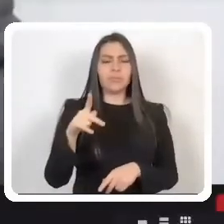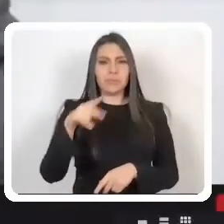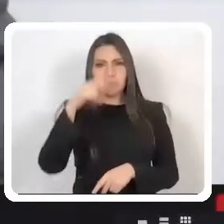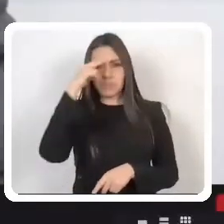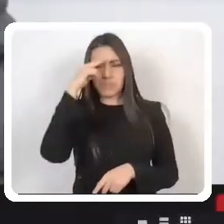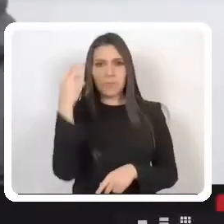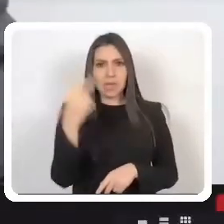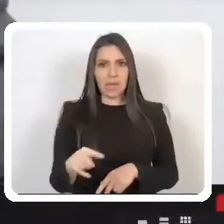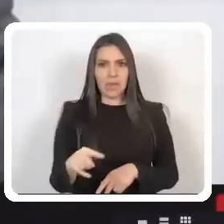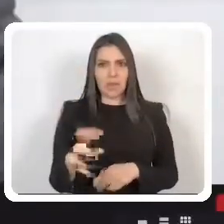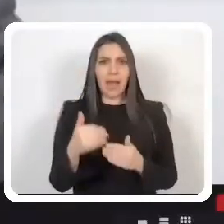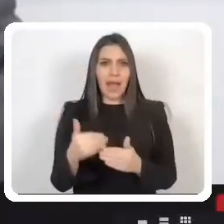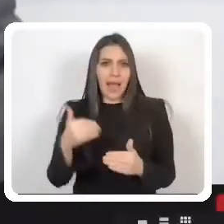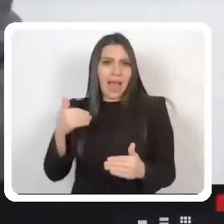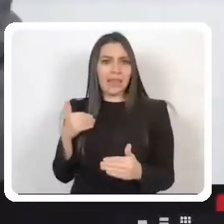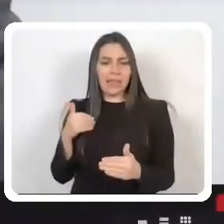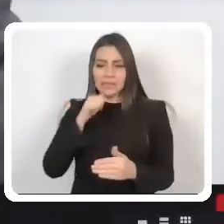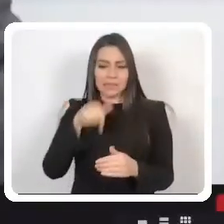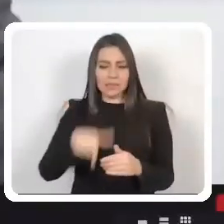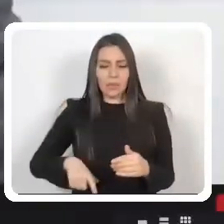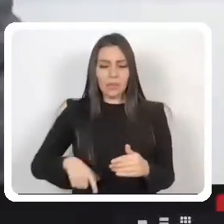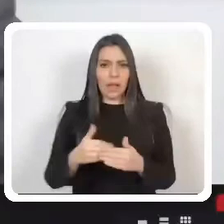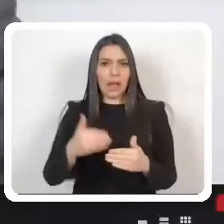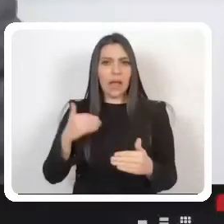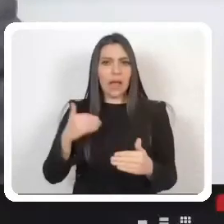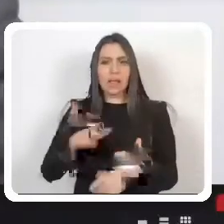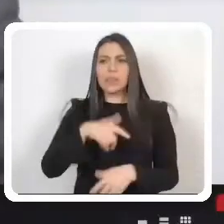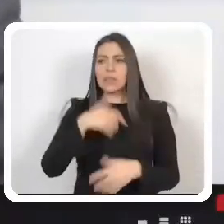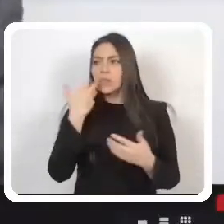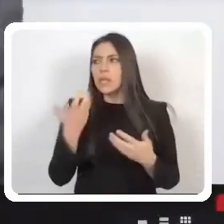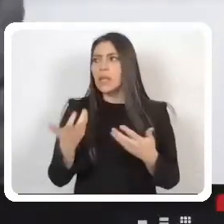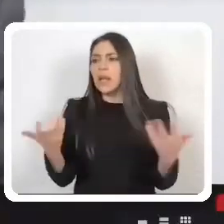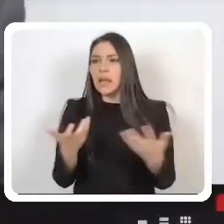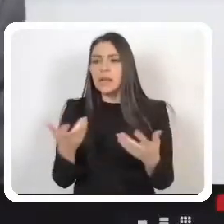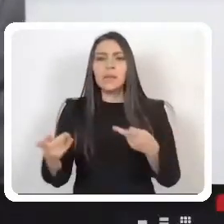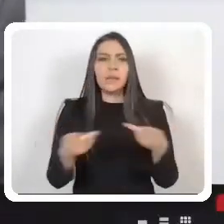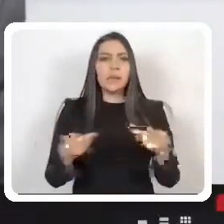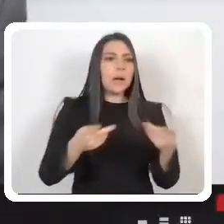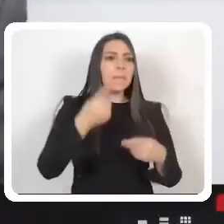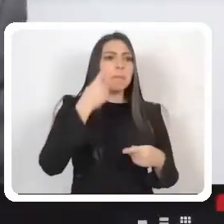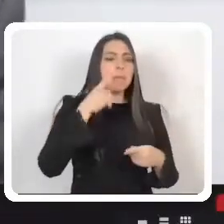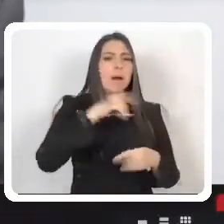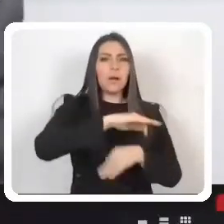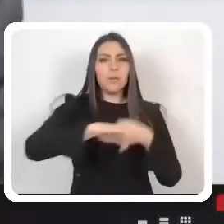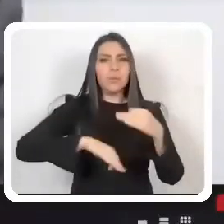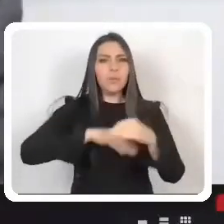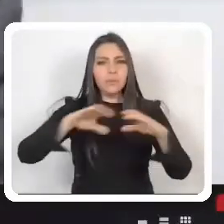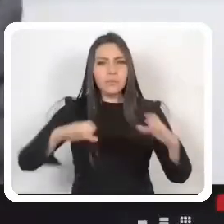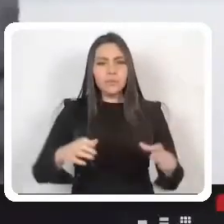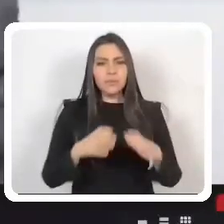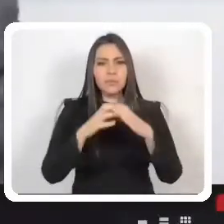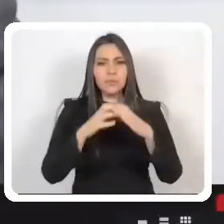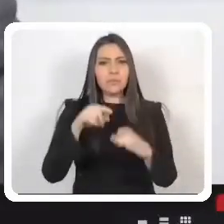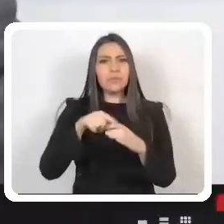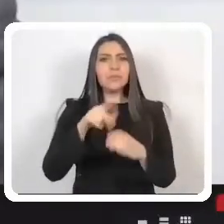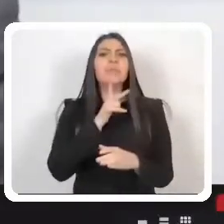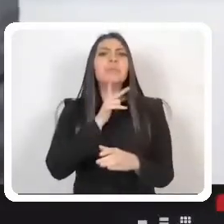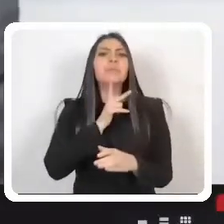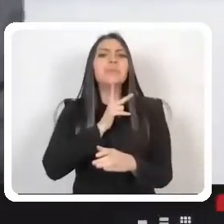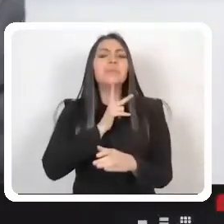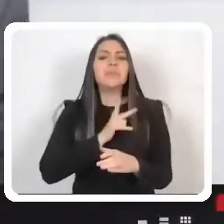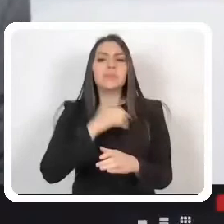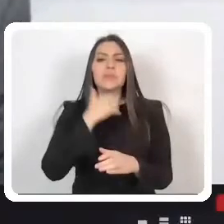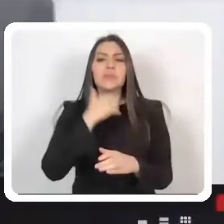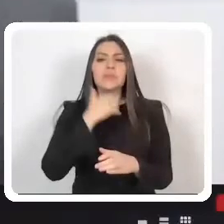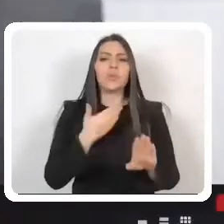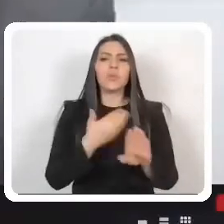Transformación, hicieron todo lo posible para que el sector estratégico petrolero, por destrozar el sector